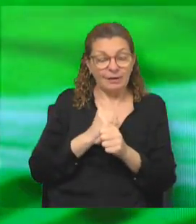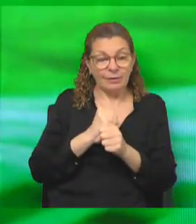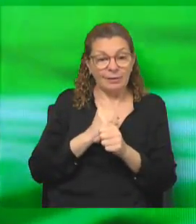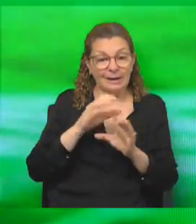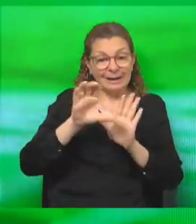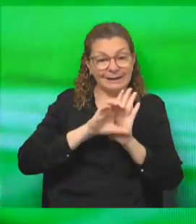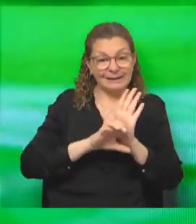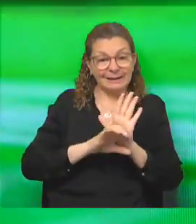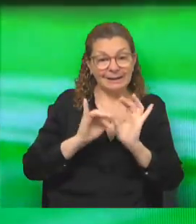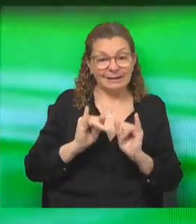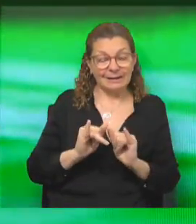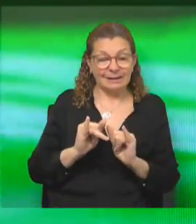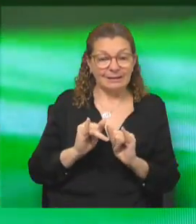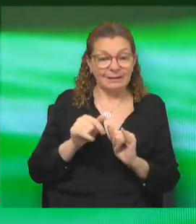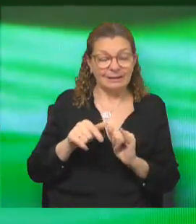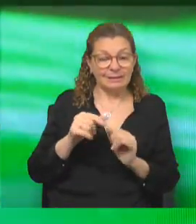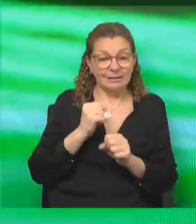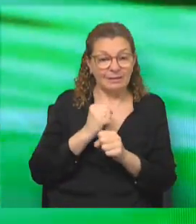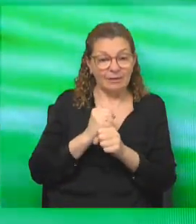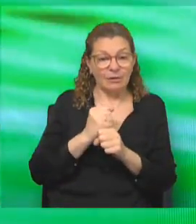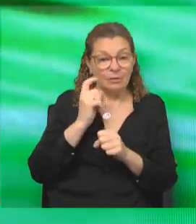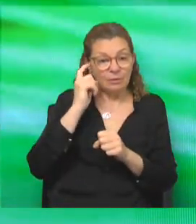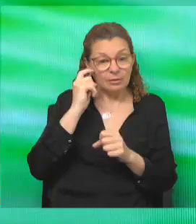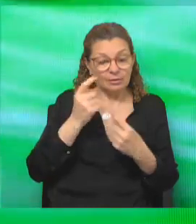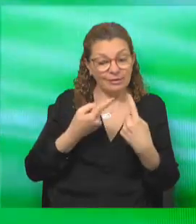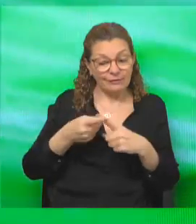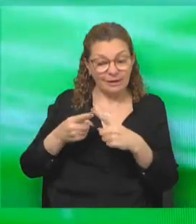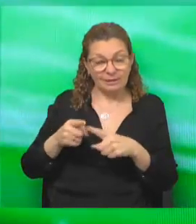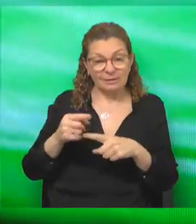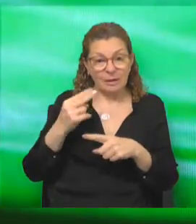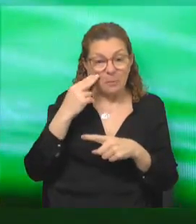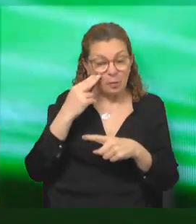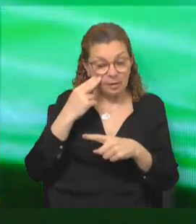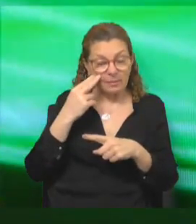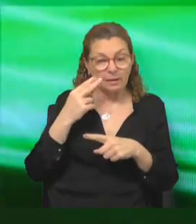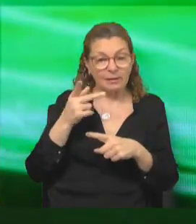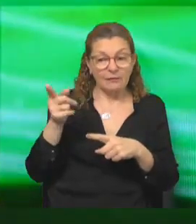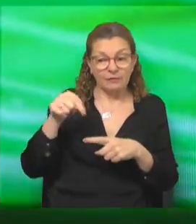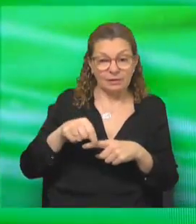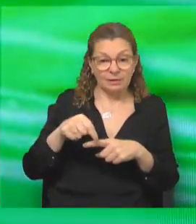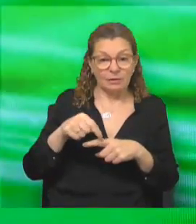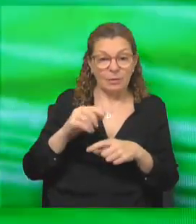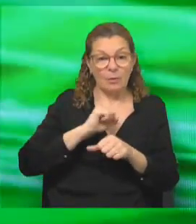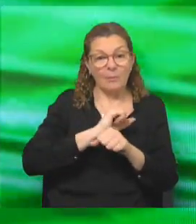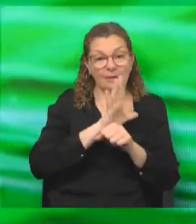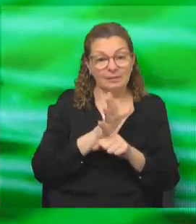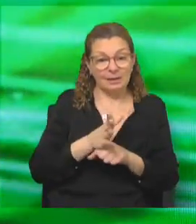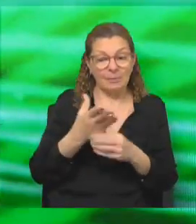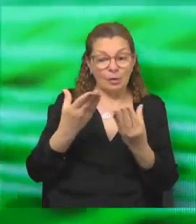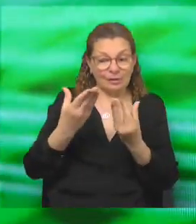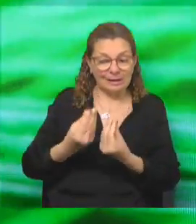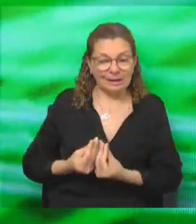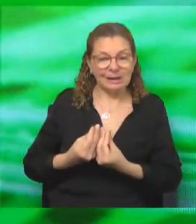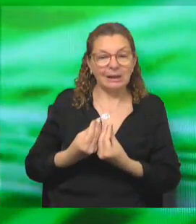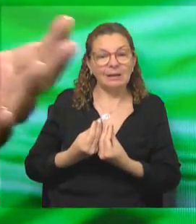características que tuvo esta gestión que tuvo una serie de de golpes que vinieron de afuera como la pandemia la